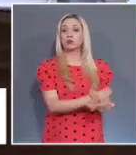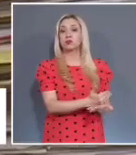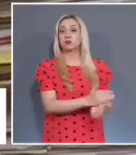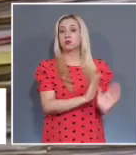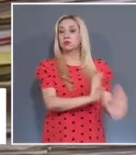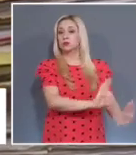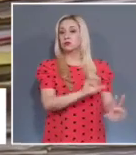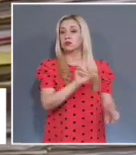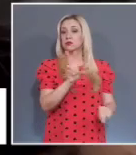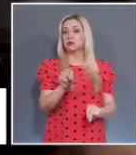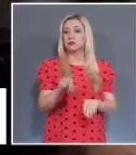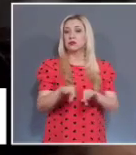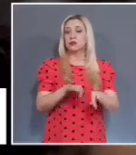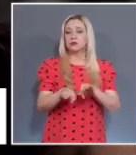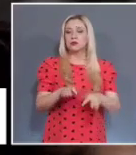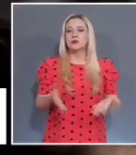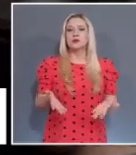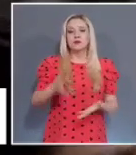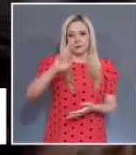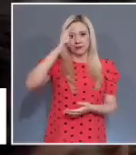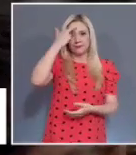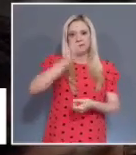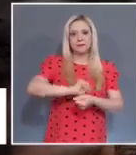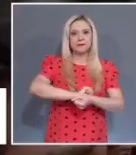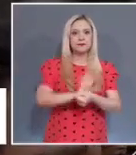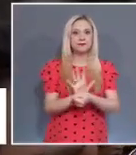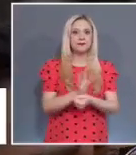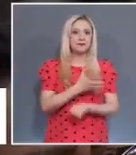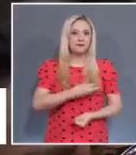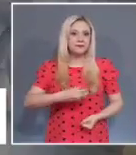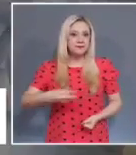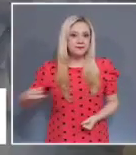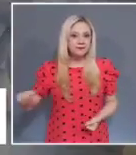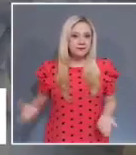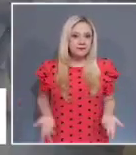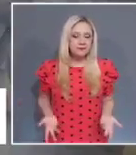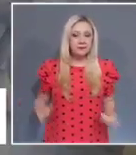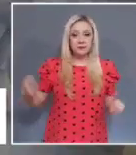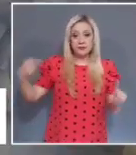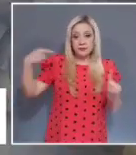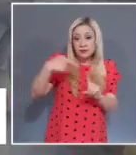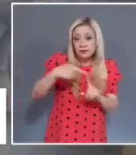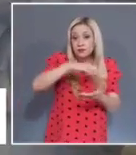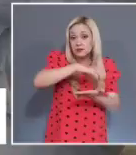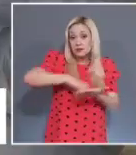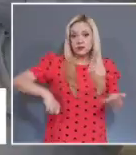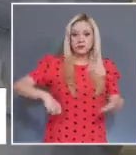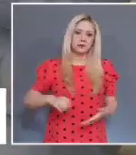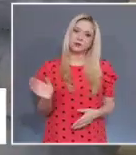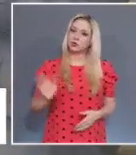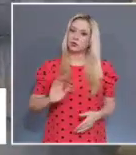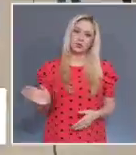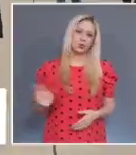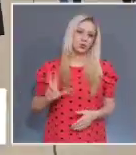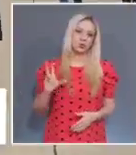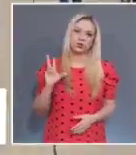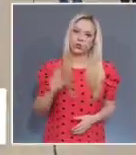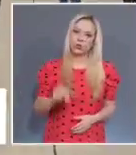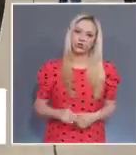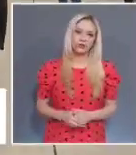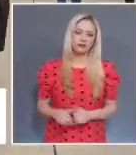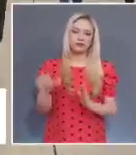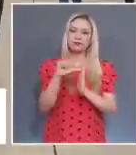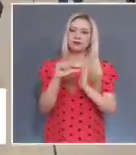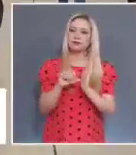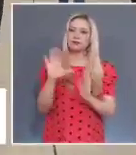la contingencia sanitaria producida por la pandemia de COVID-19. Explicó que de acuerdo con el artículo 48 de la